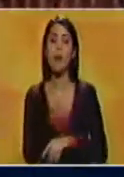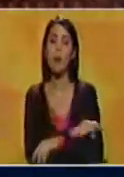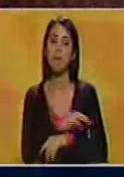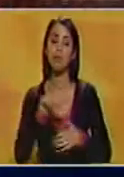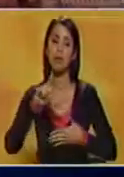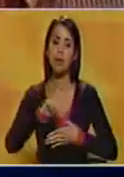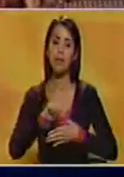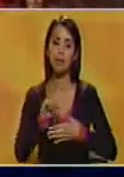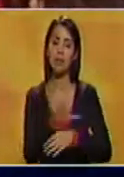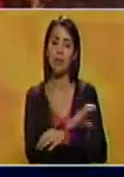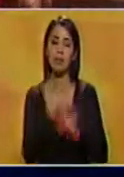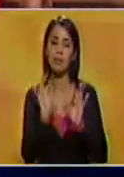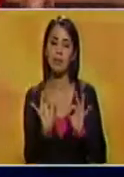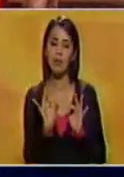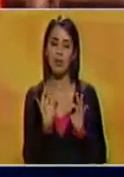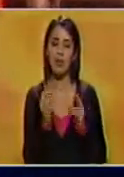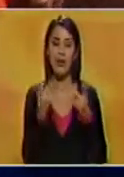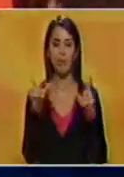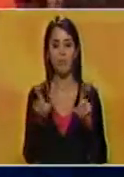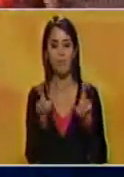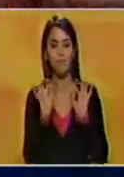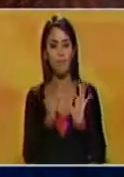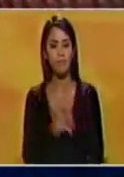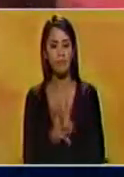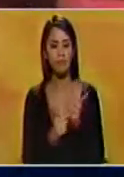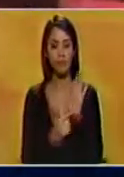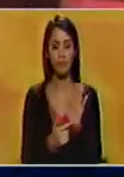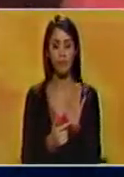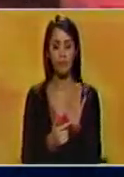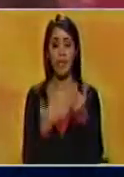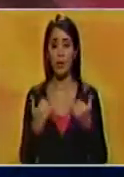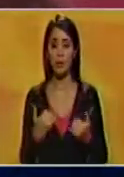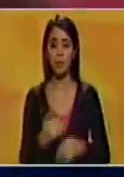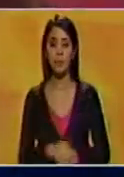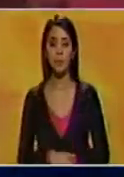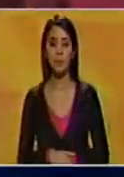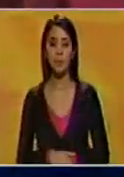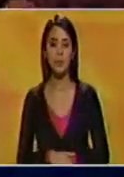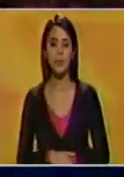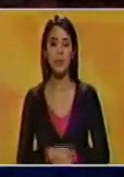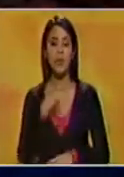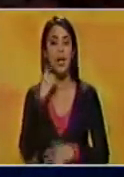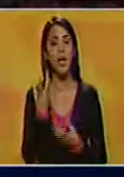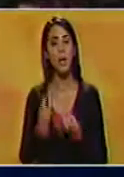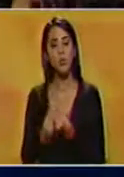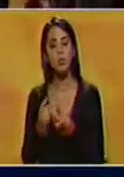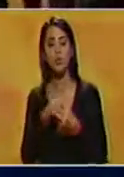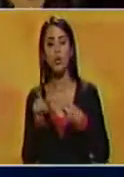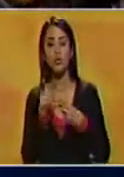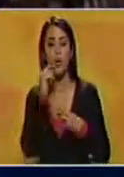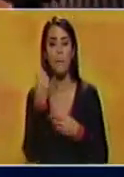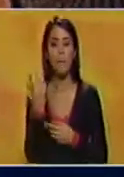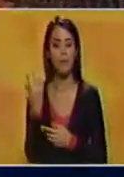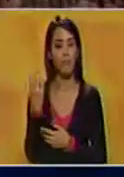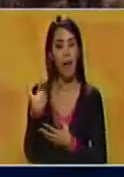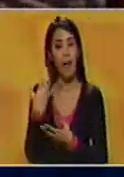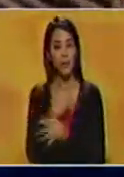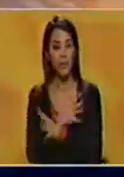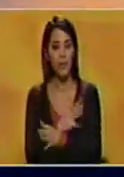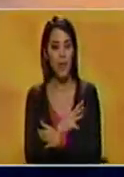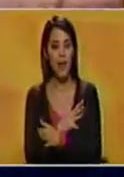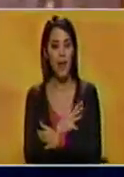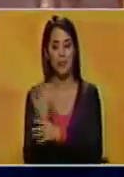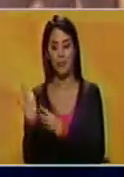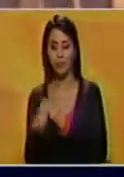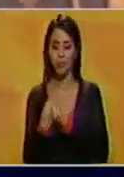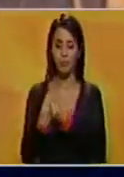canciones modernas de corte comerciales como actuales. El primer promocional es una colaboración con Juan Miguel y se llama Ven conmigo a jugar, a propósito